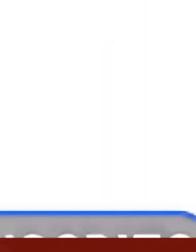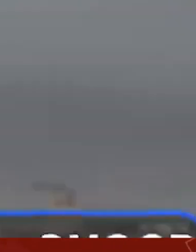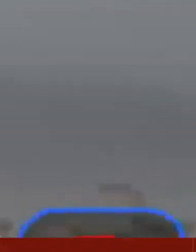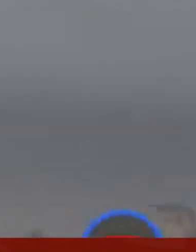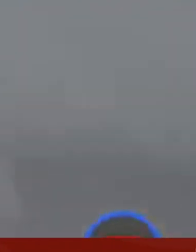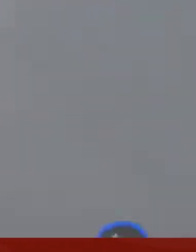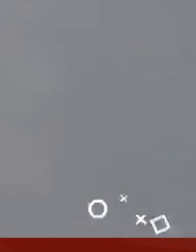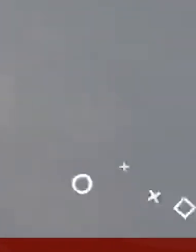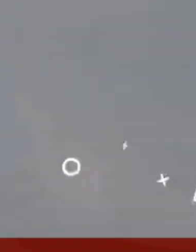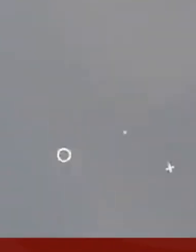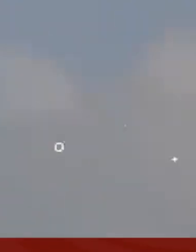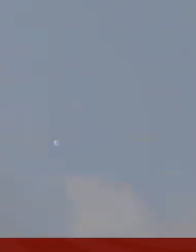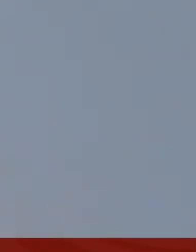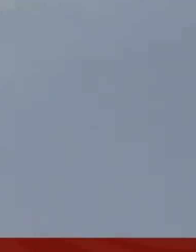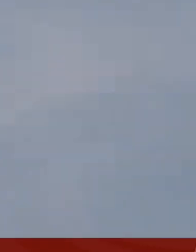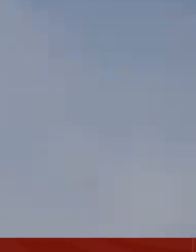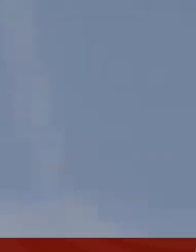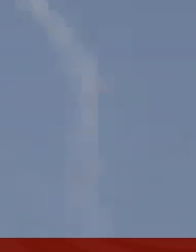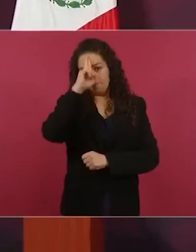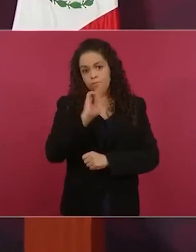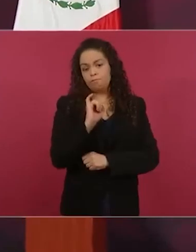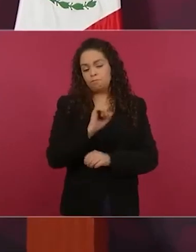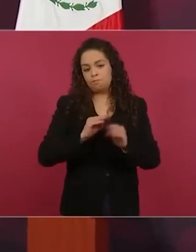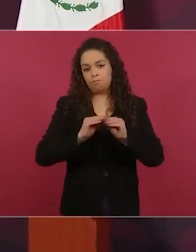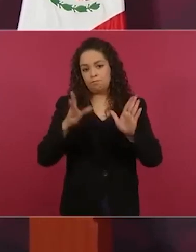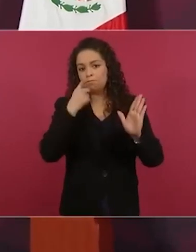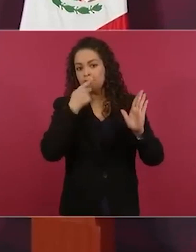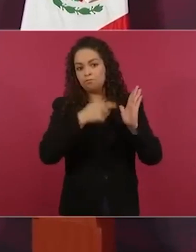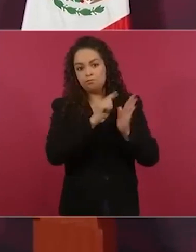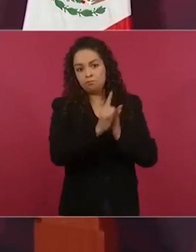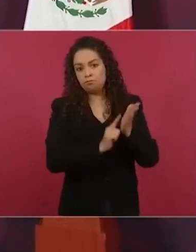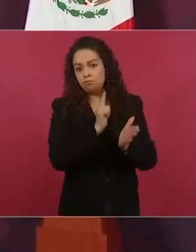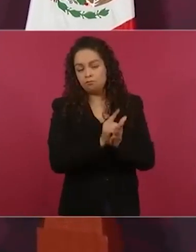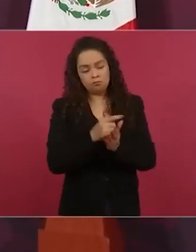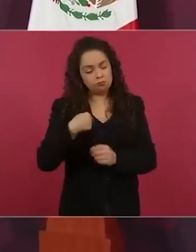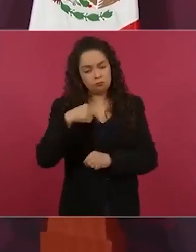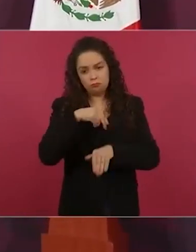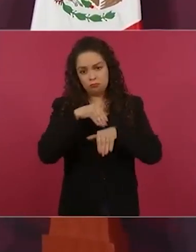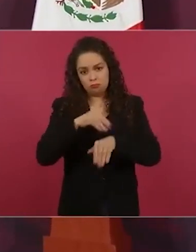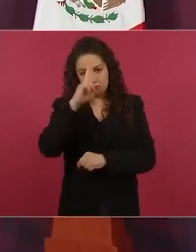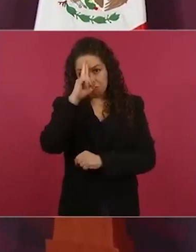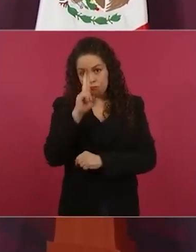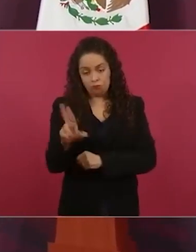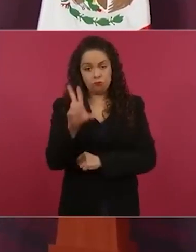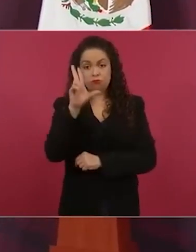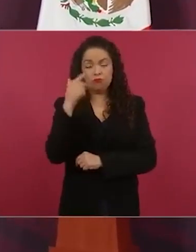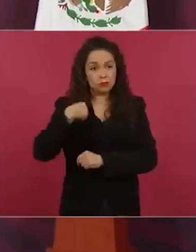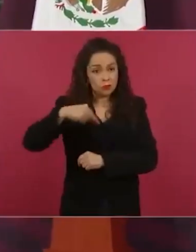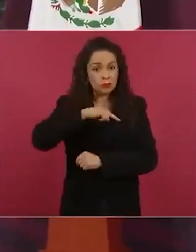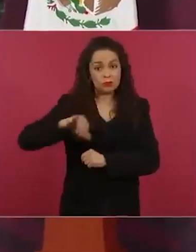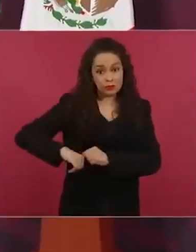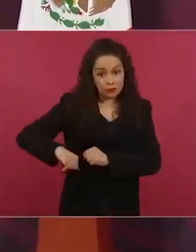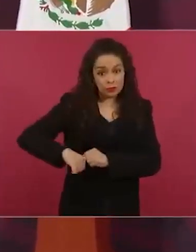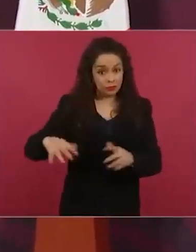Estados Unidos Joe biden o el Primer Ministro de Canadá Justin trudu fue el reclamo de la embajada de Israel en México